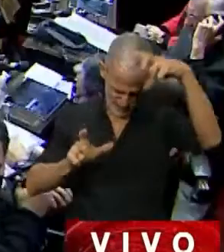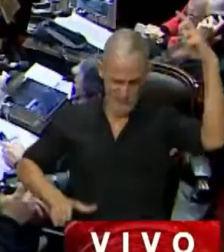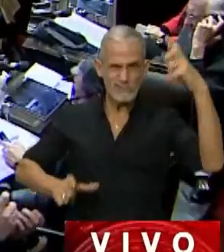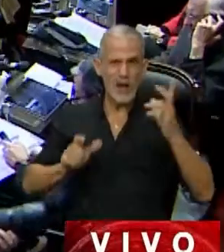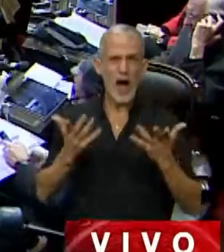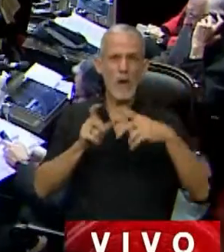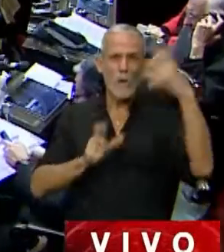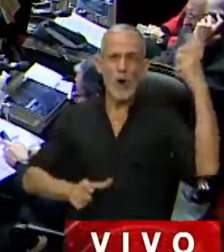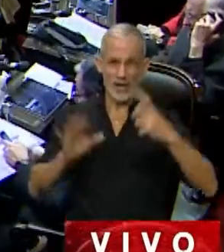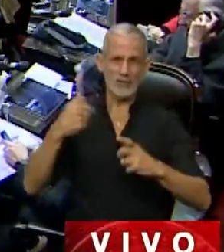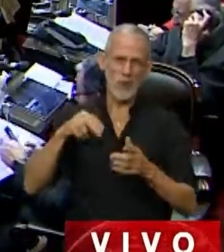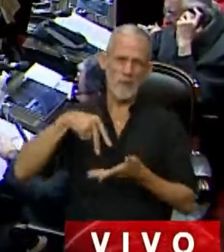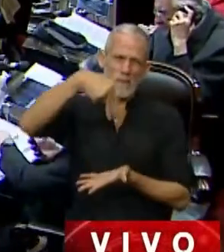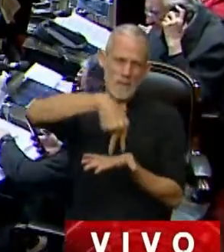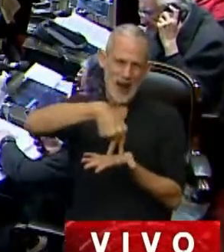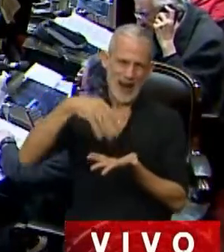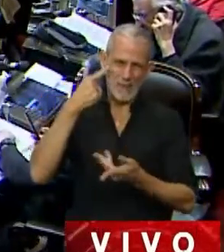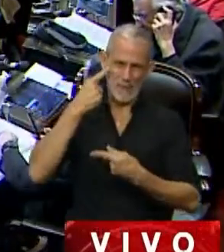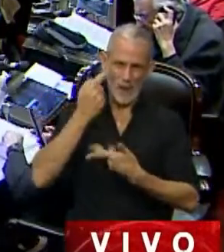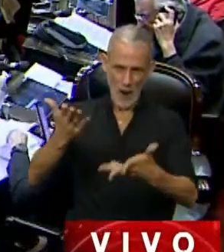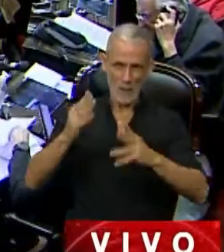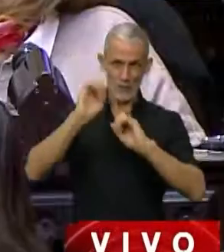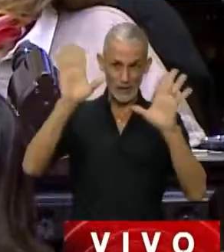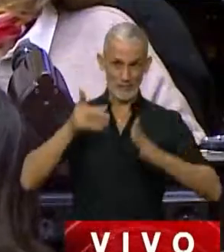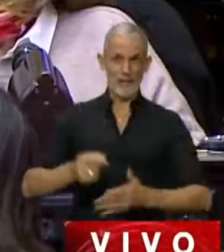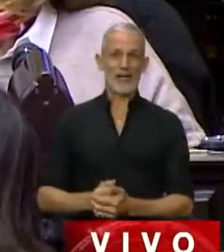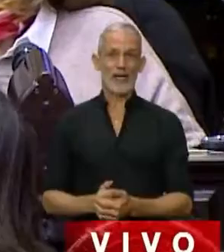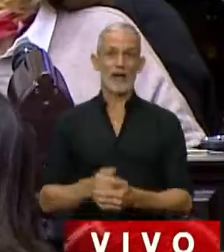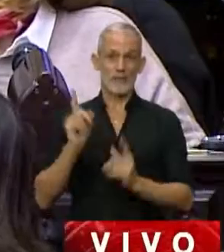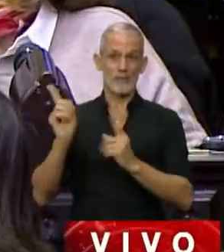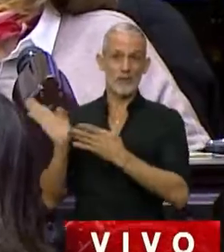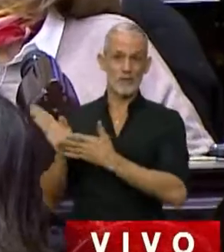la boleta. Me voy a parar un poquito para mostrar lo mismo.